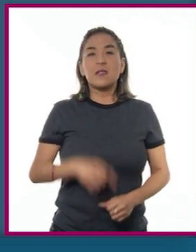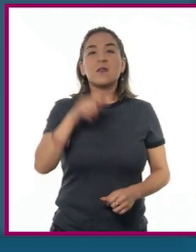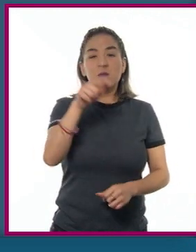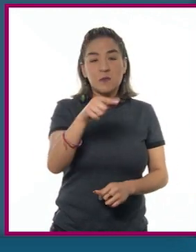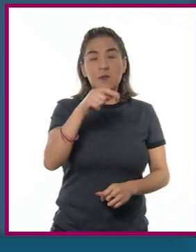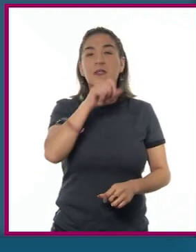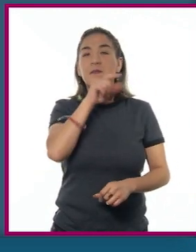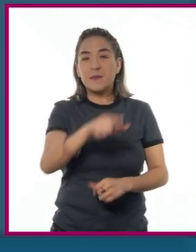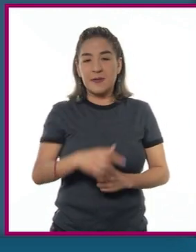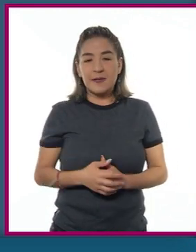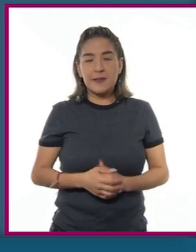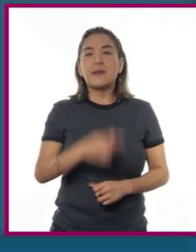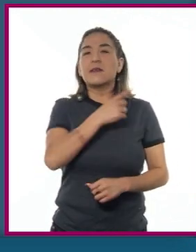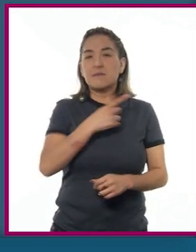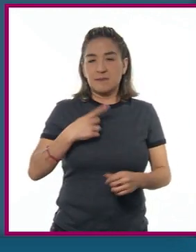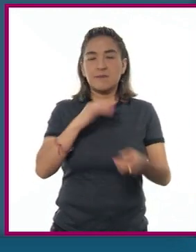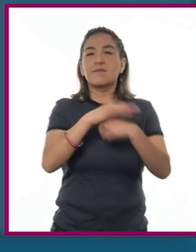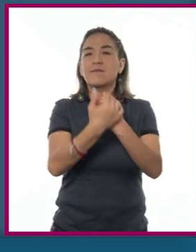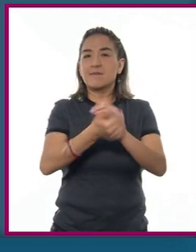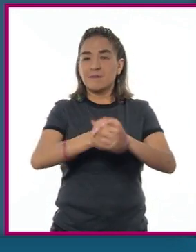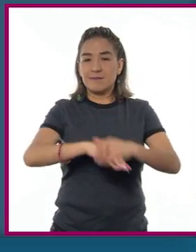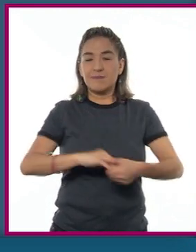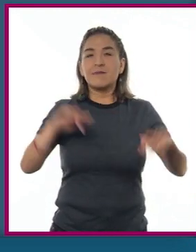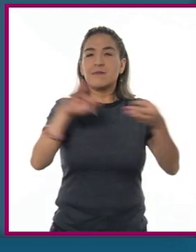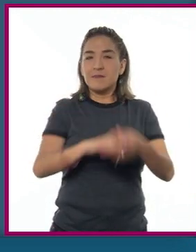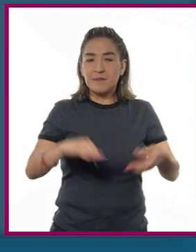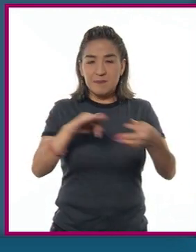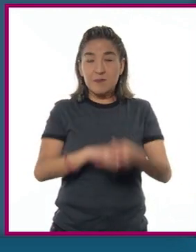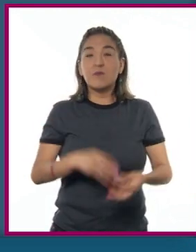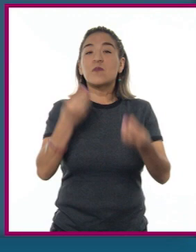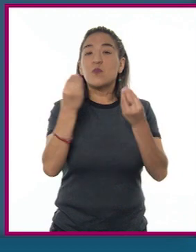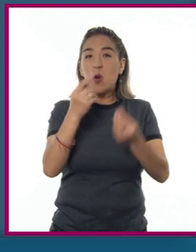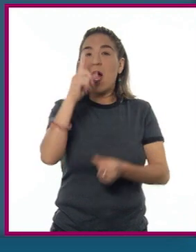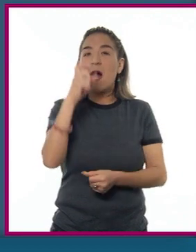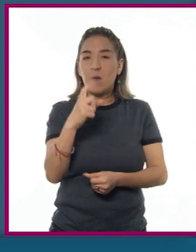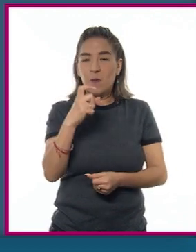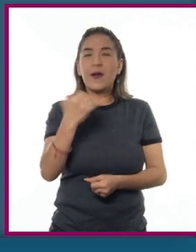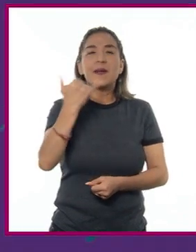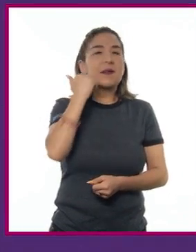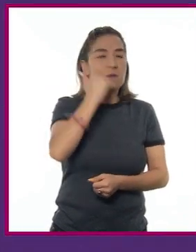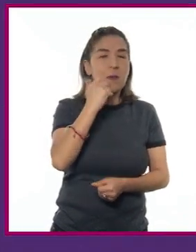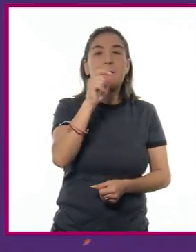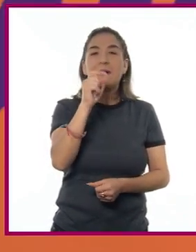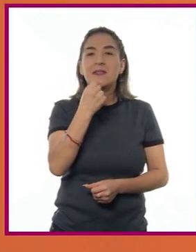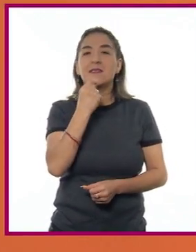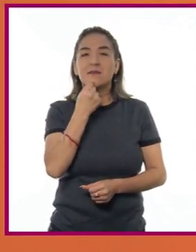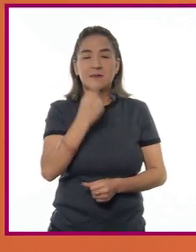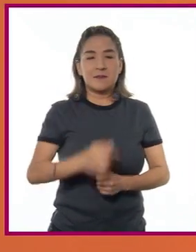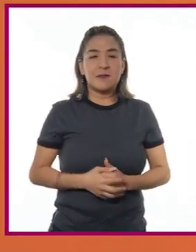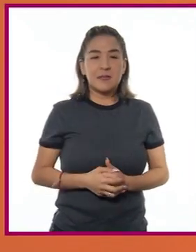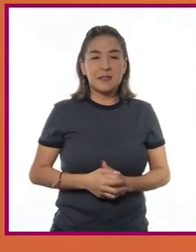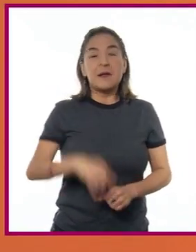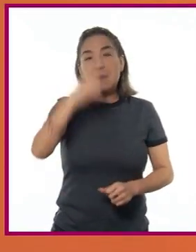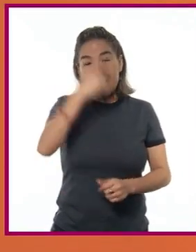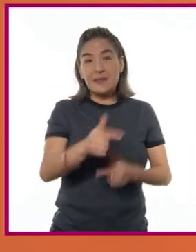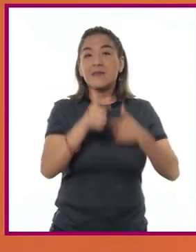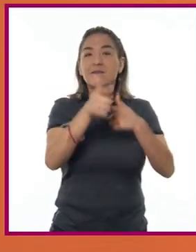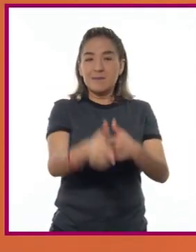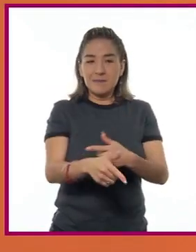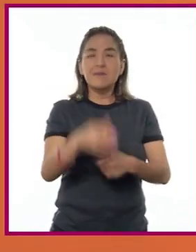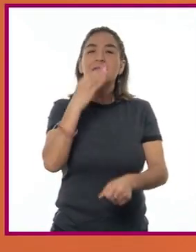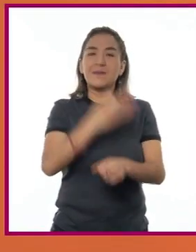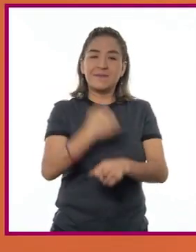Además, lávense las manos frecuentemente con suficiente jabón por al menos 20 segundos. Para continuar, nos